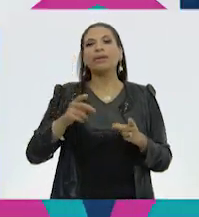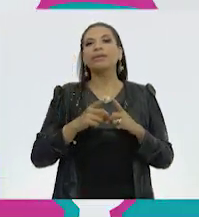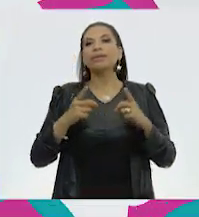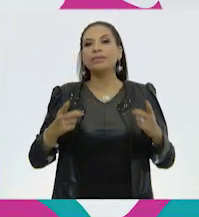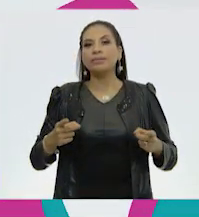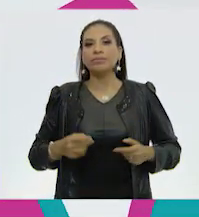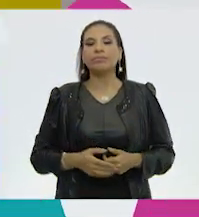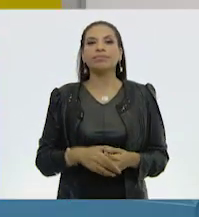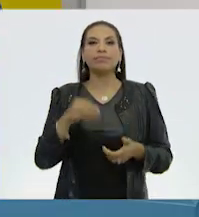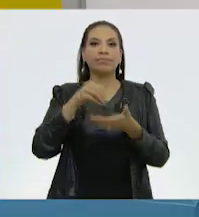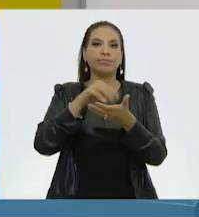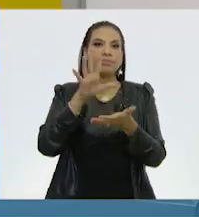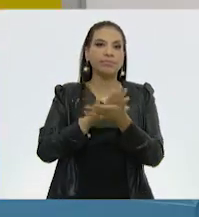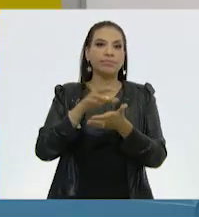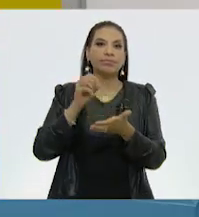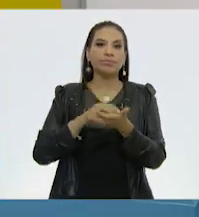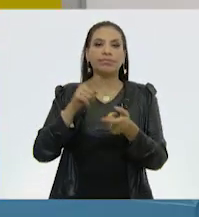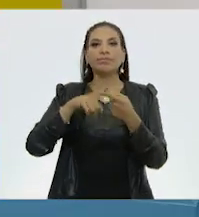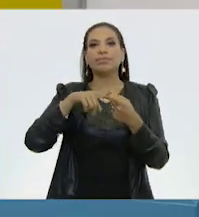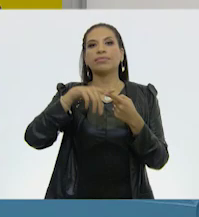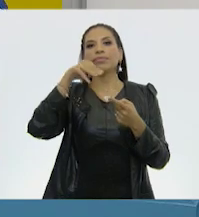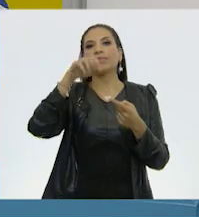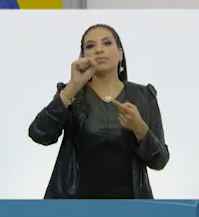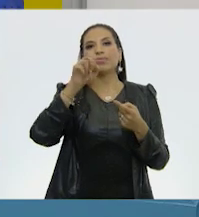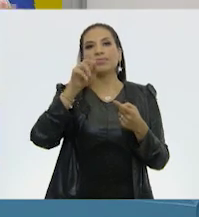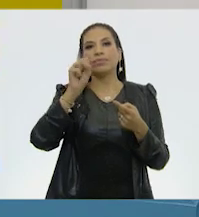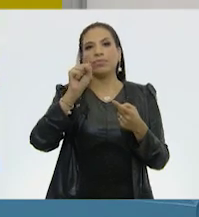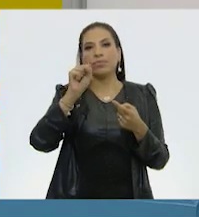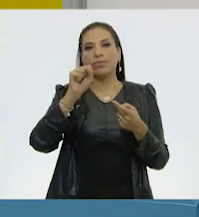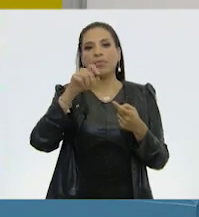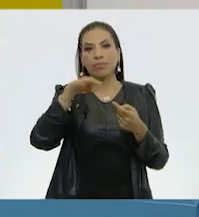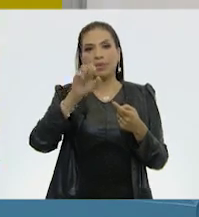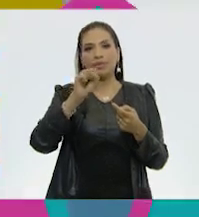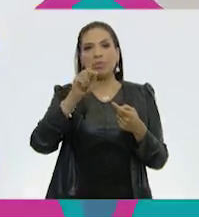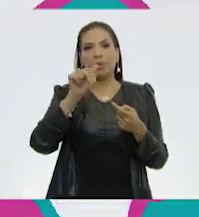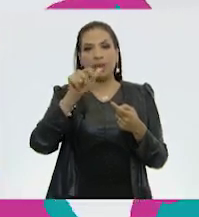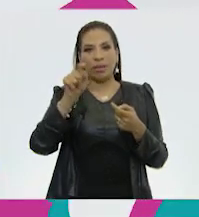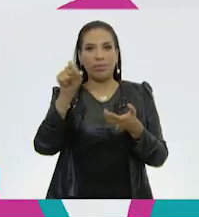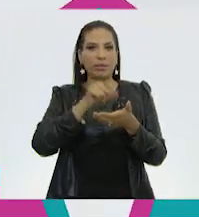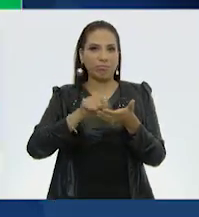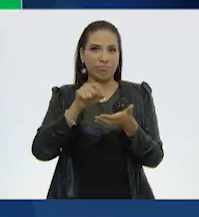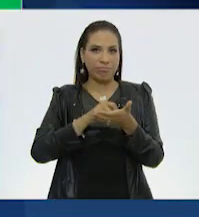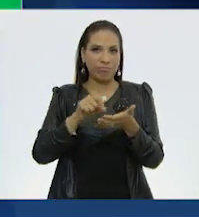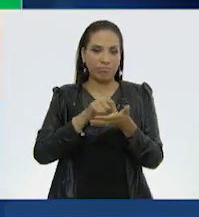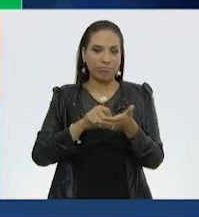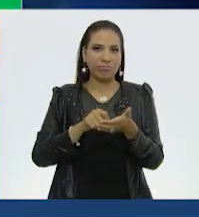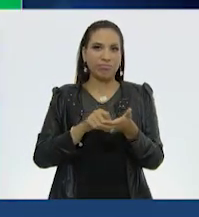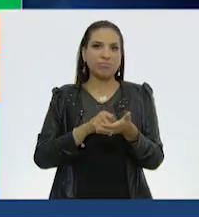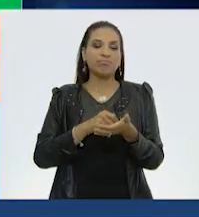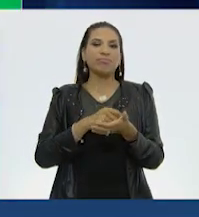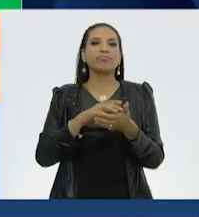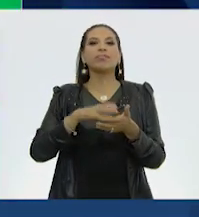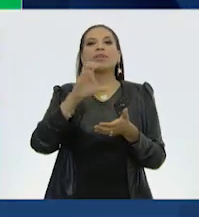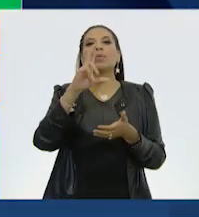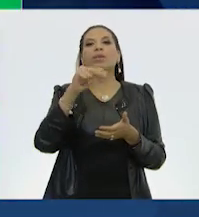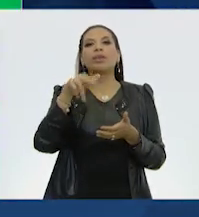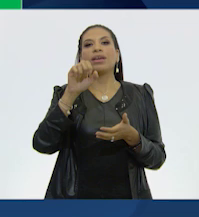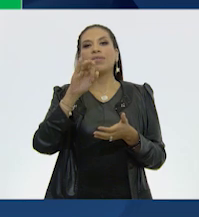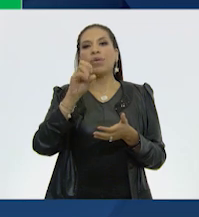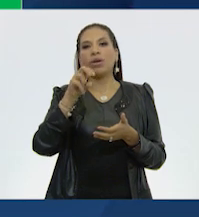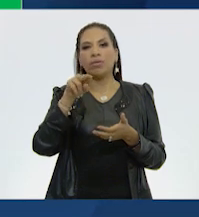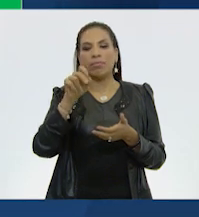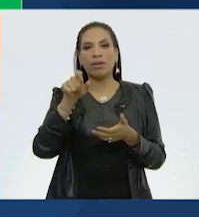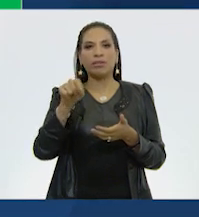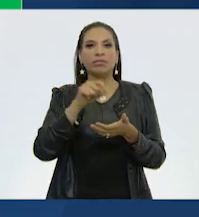desarrolla. Registremos Mesopotamia. Esta escritura es cuneiforme y